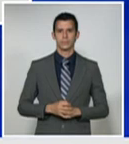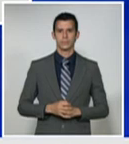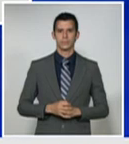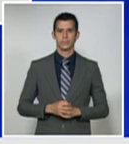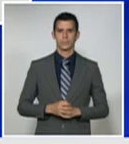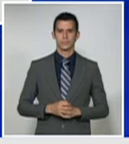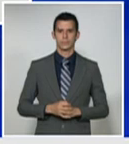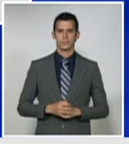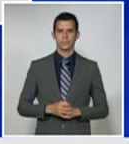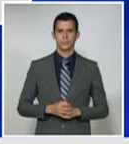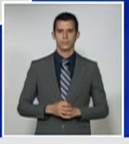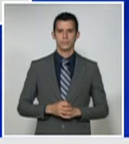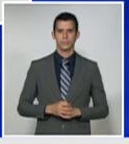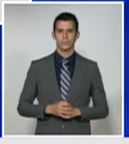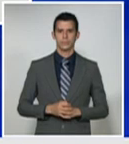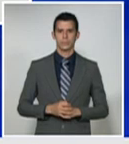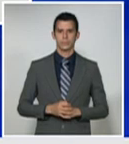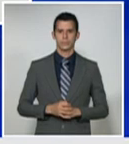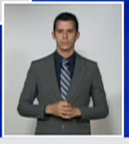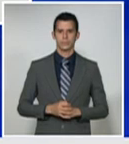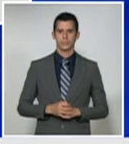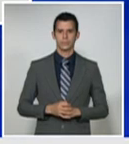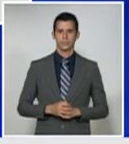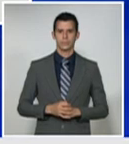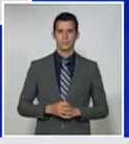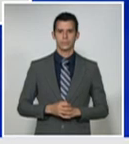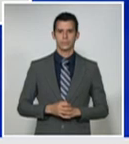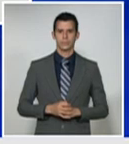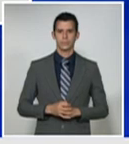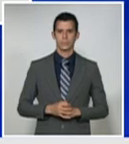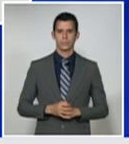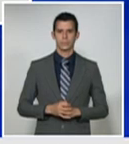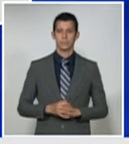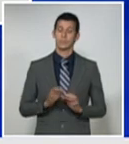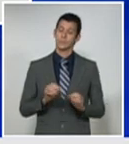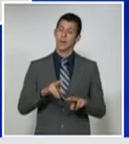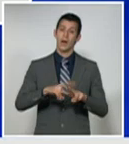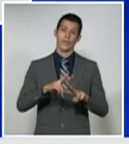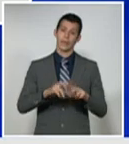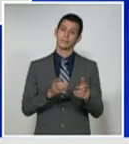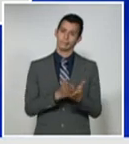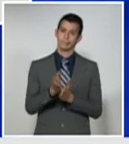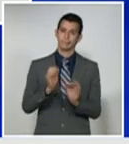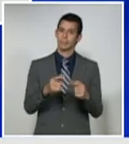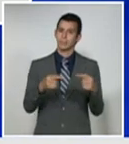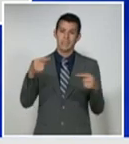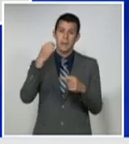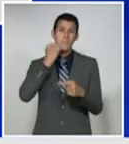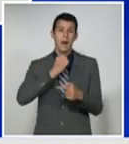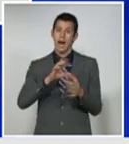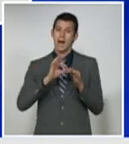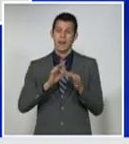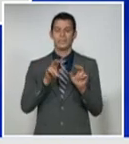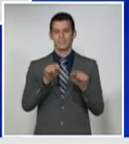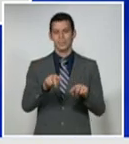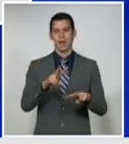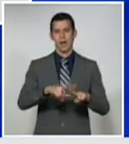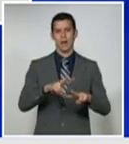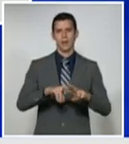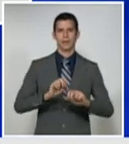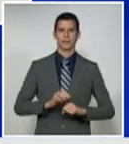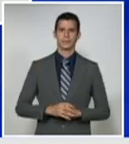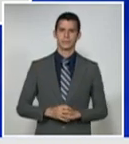elevada transmisión que se mantiene en la provincia de La Habana, la cual, como se puede ver en su